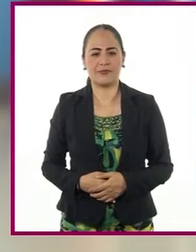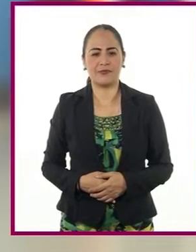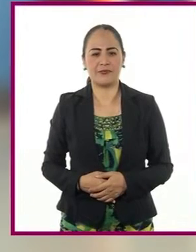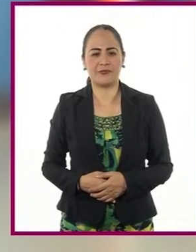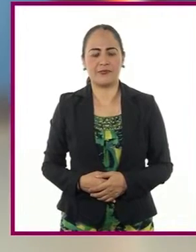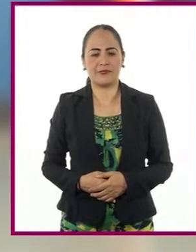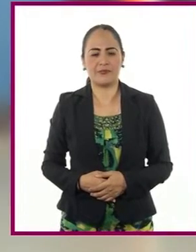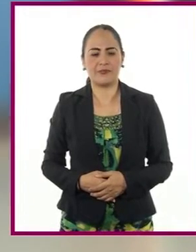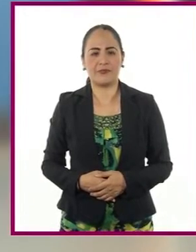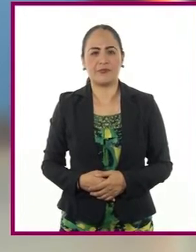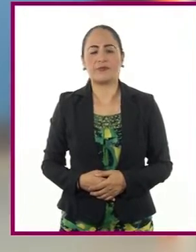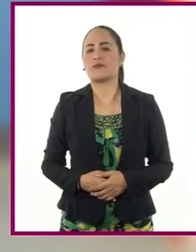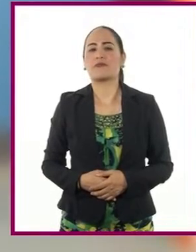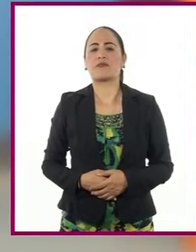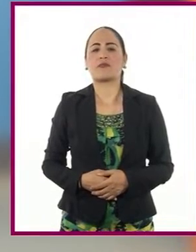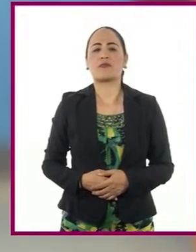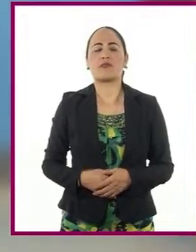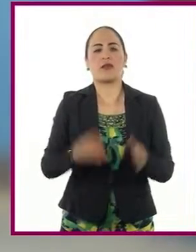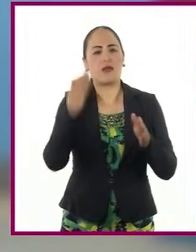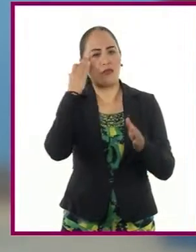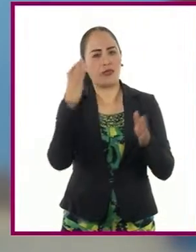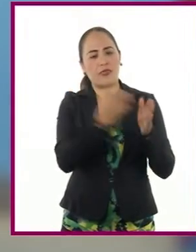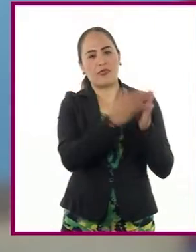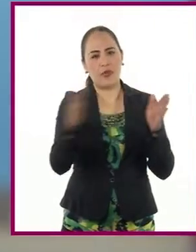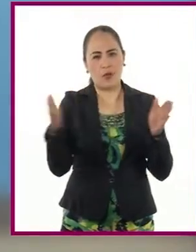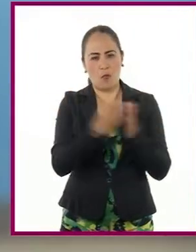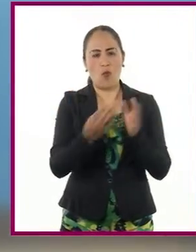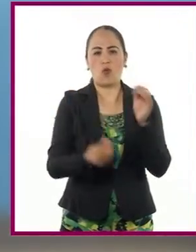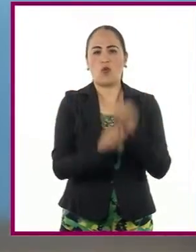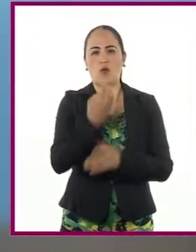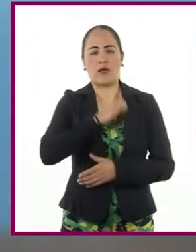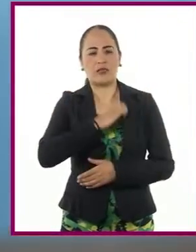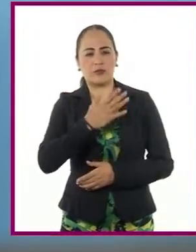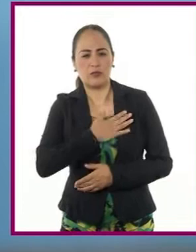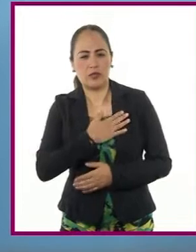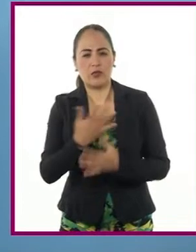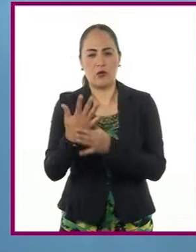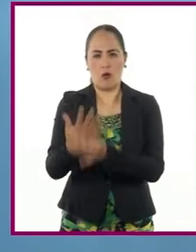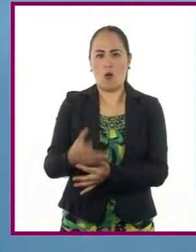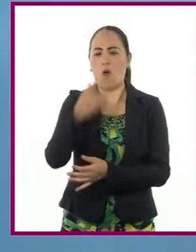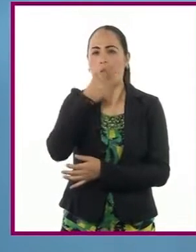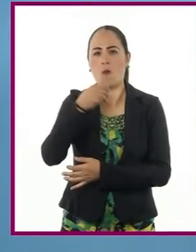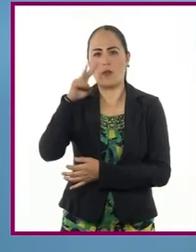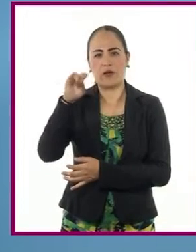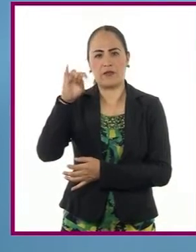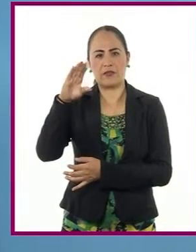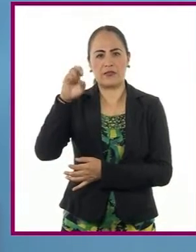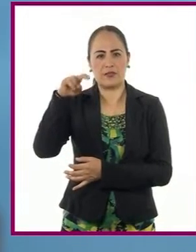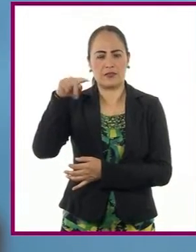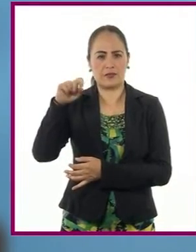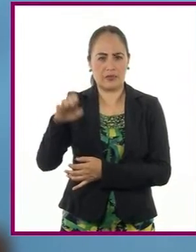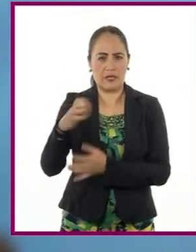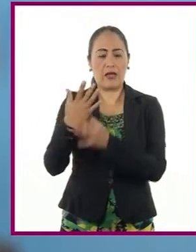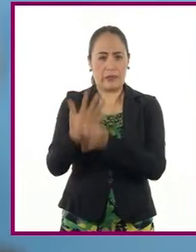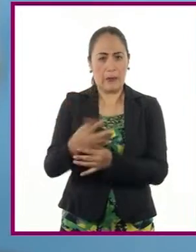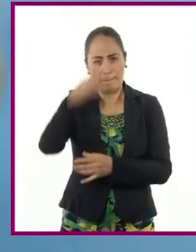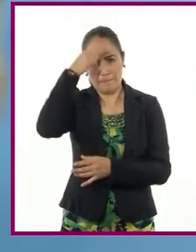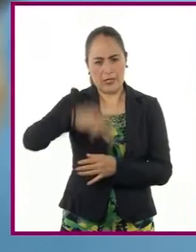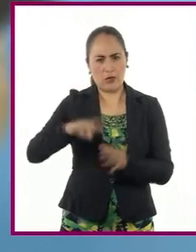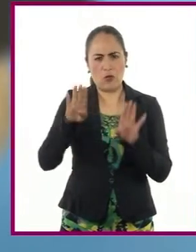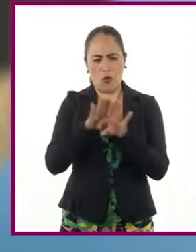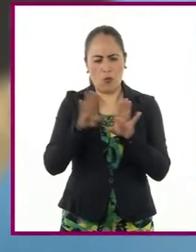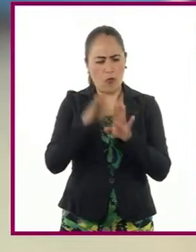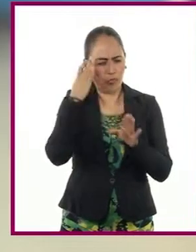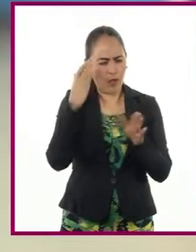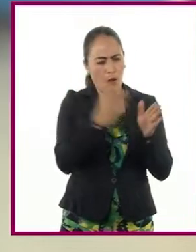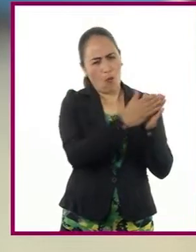La vida cotidiana en el Virreinato de la Nueva España, según Vicente Riva Palacio, en México a través de los siglos.